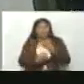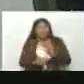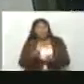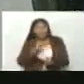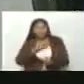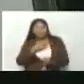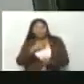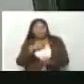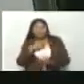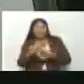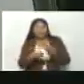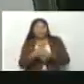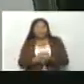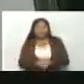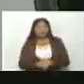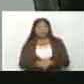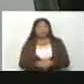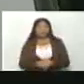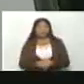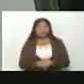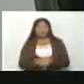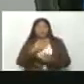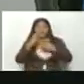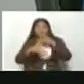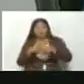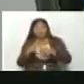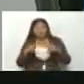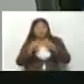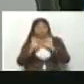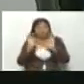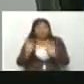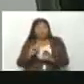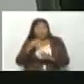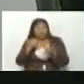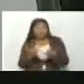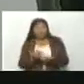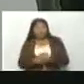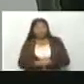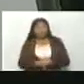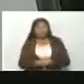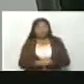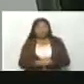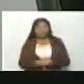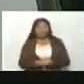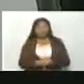lo que tiene que ver con la producción. Todo equipo ahí tiene